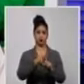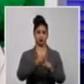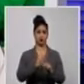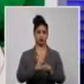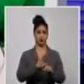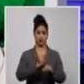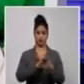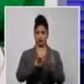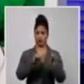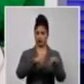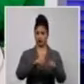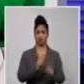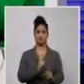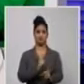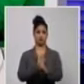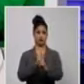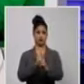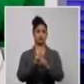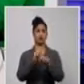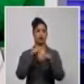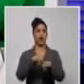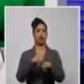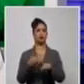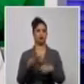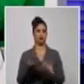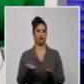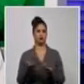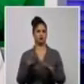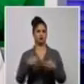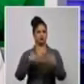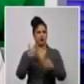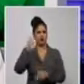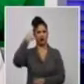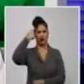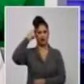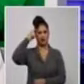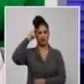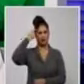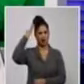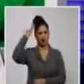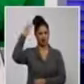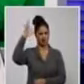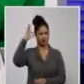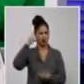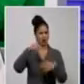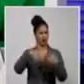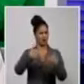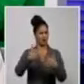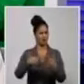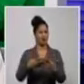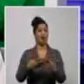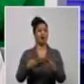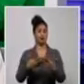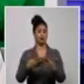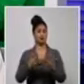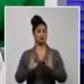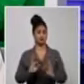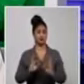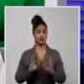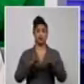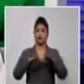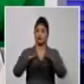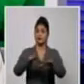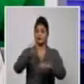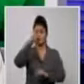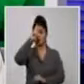con antecedentes de una demencia vascular, que después de una estadía hospitalaria de